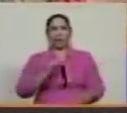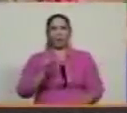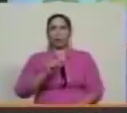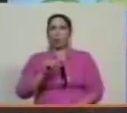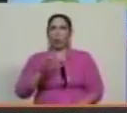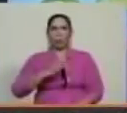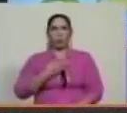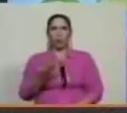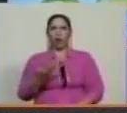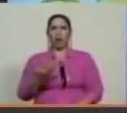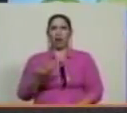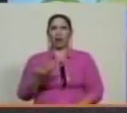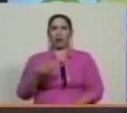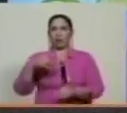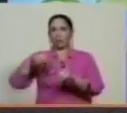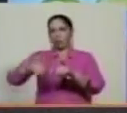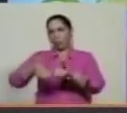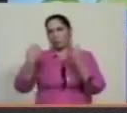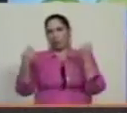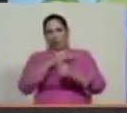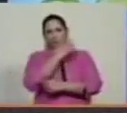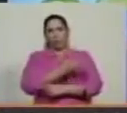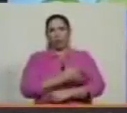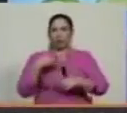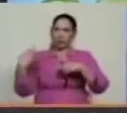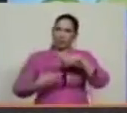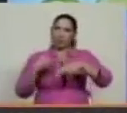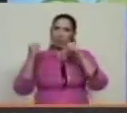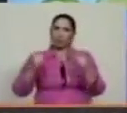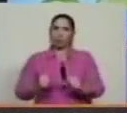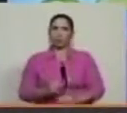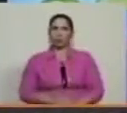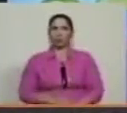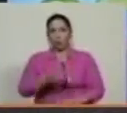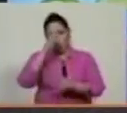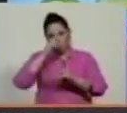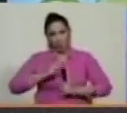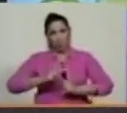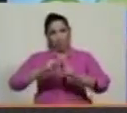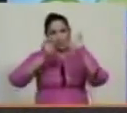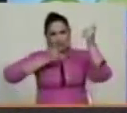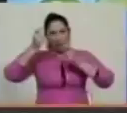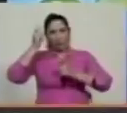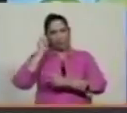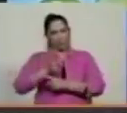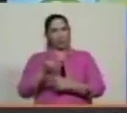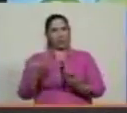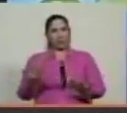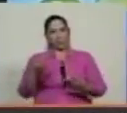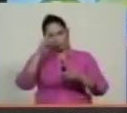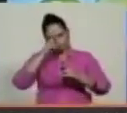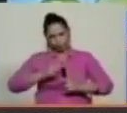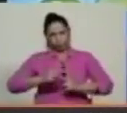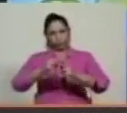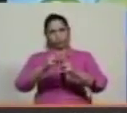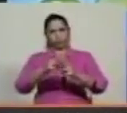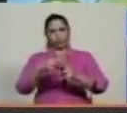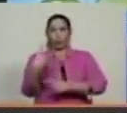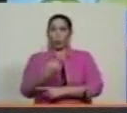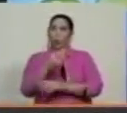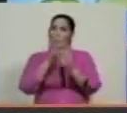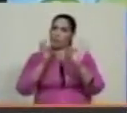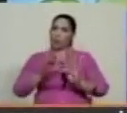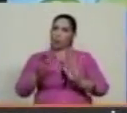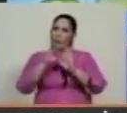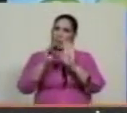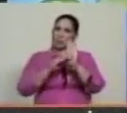revolucionaria. Y hagámosle ese homenaje a Chávez. La única manera, hablaba de las bases, la única manera de cumplir